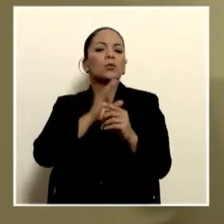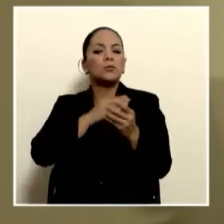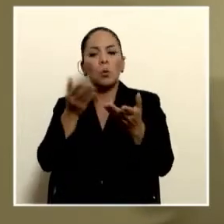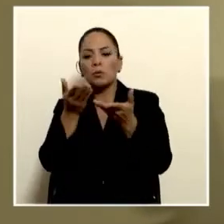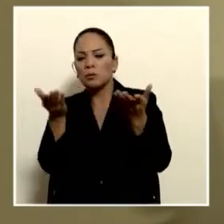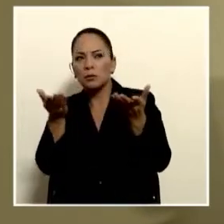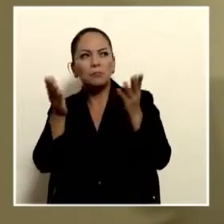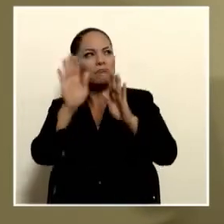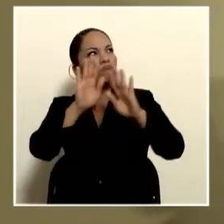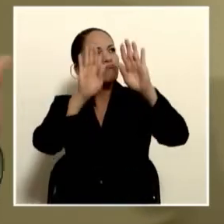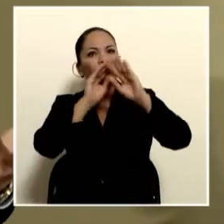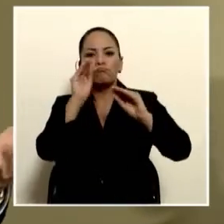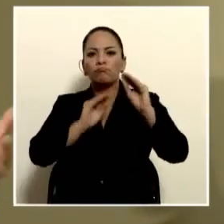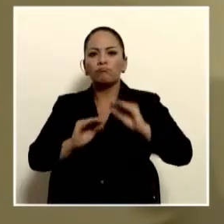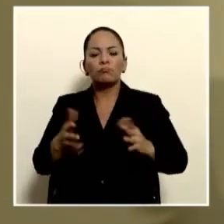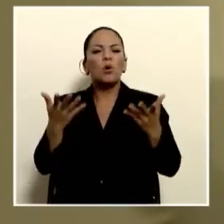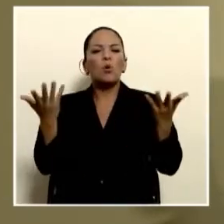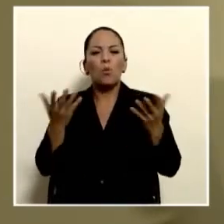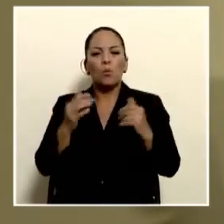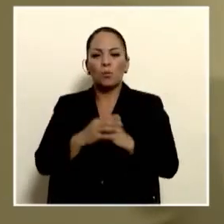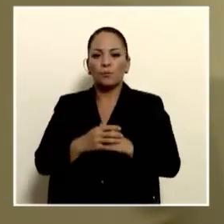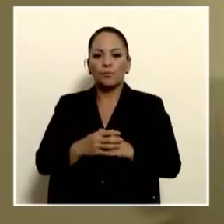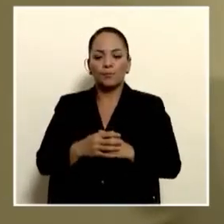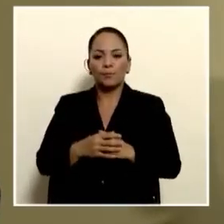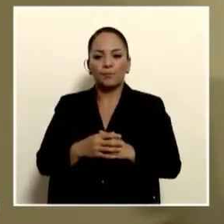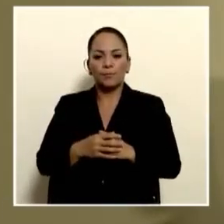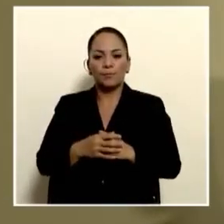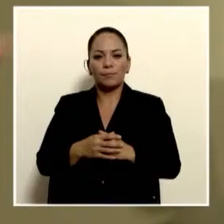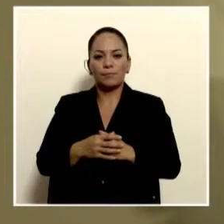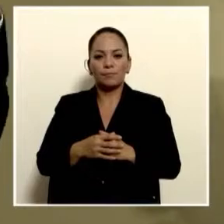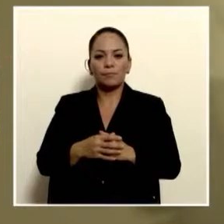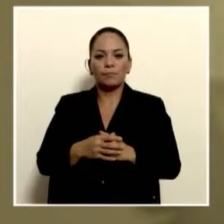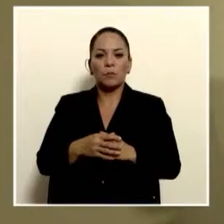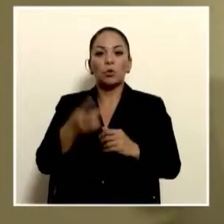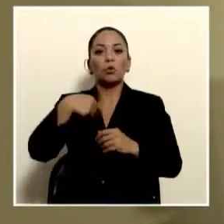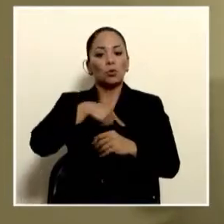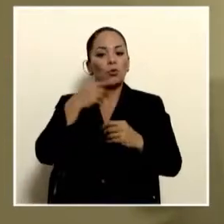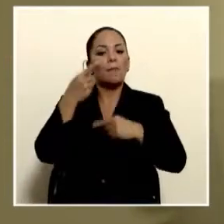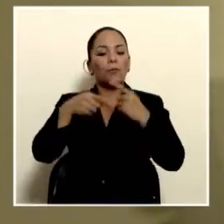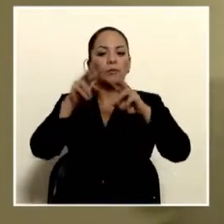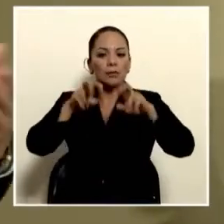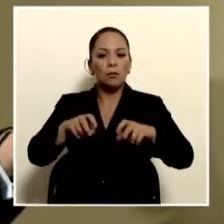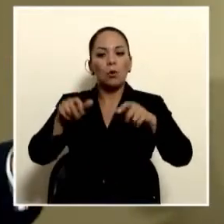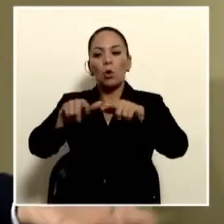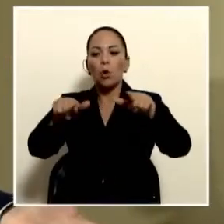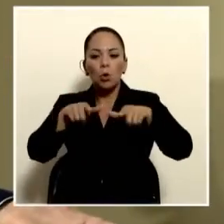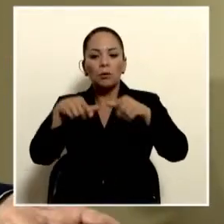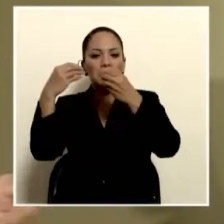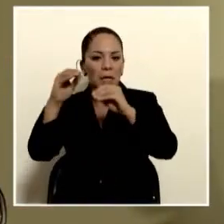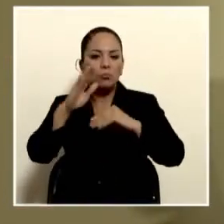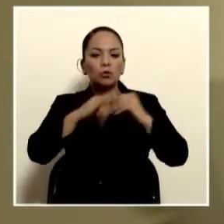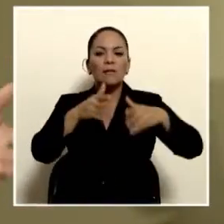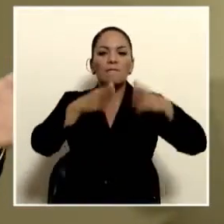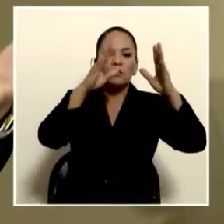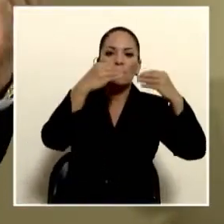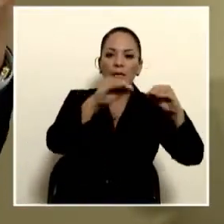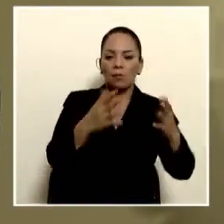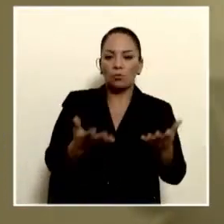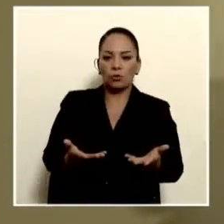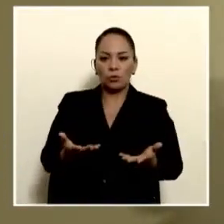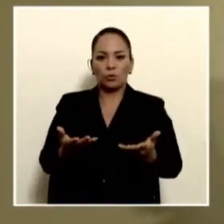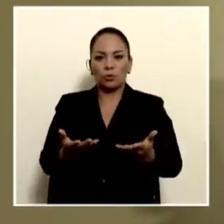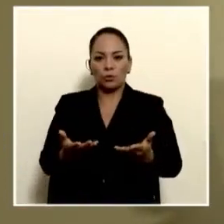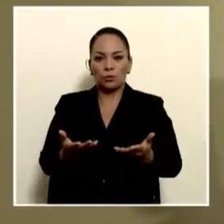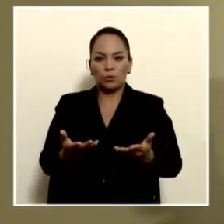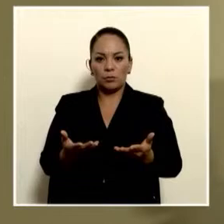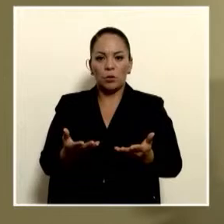vamos a ver qué lotes vendemos, qué edificios vendemos, cómo usamos